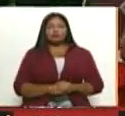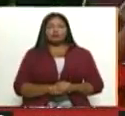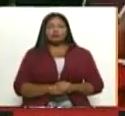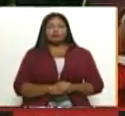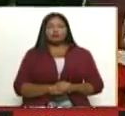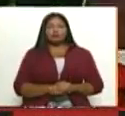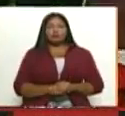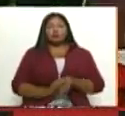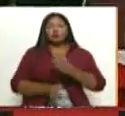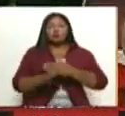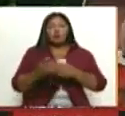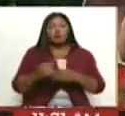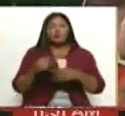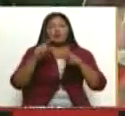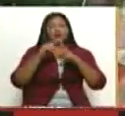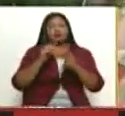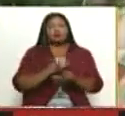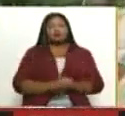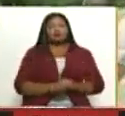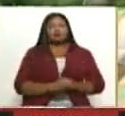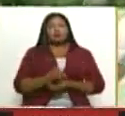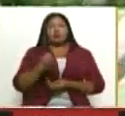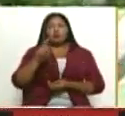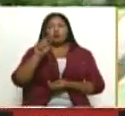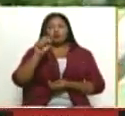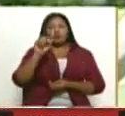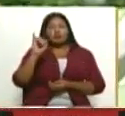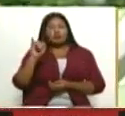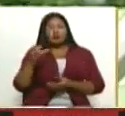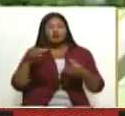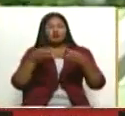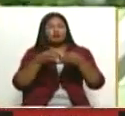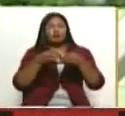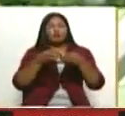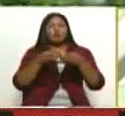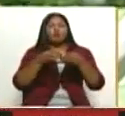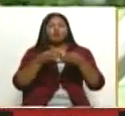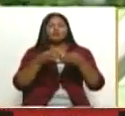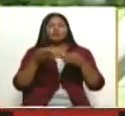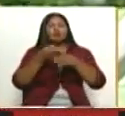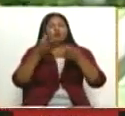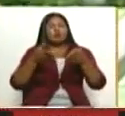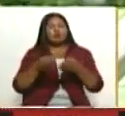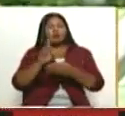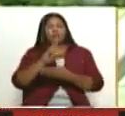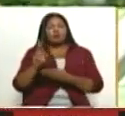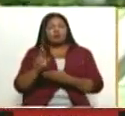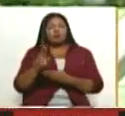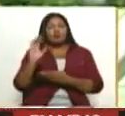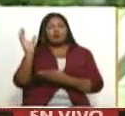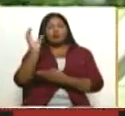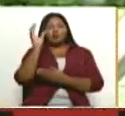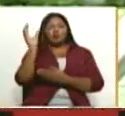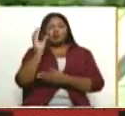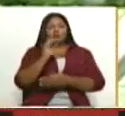A continuación, palabras de Oti Patiño, jefe de la delegación del Gobierno de la República de